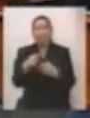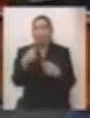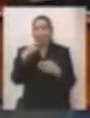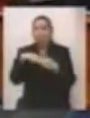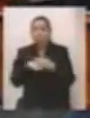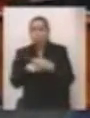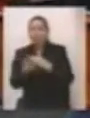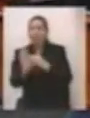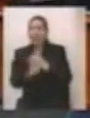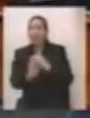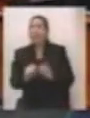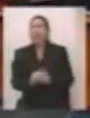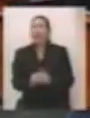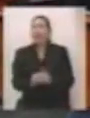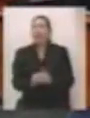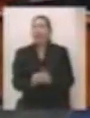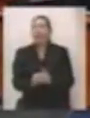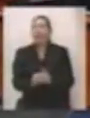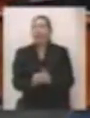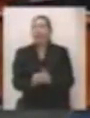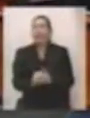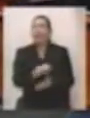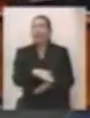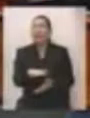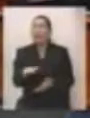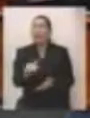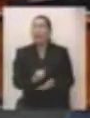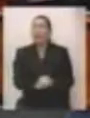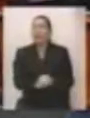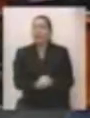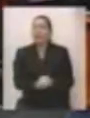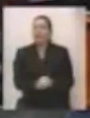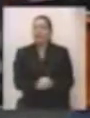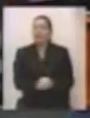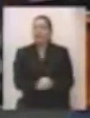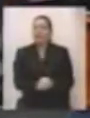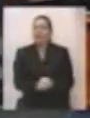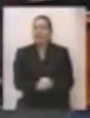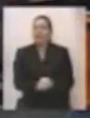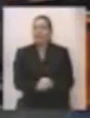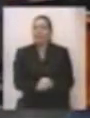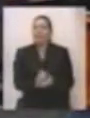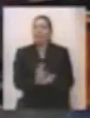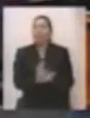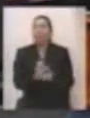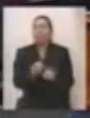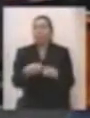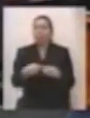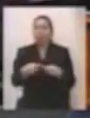filtros para proteger, digamos, a los niños de esta